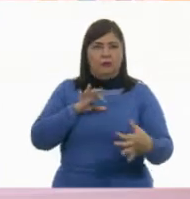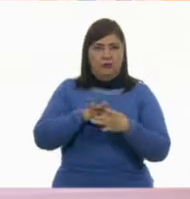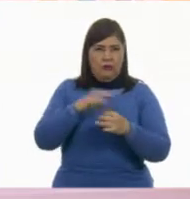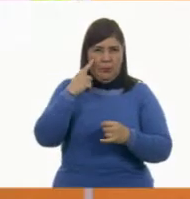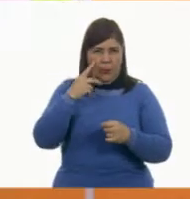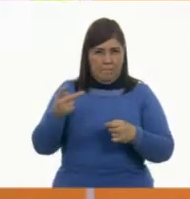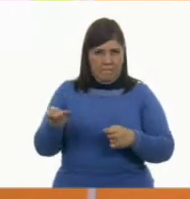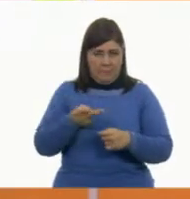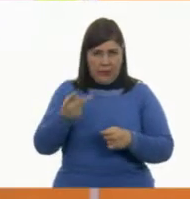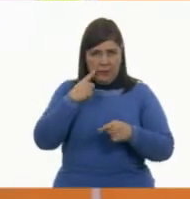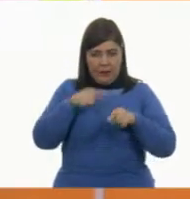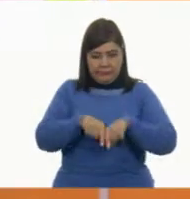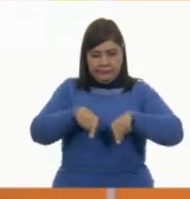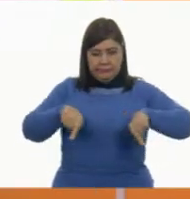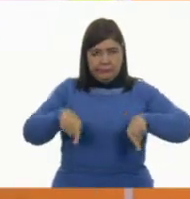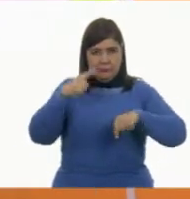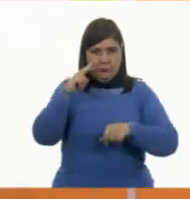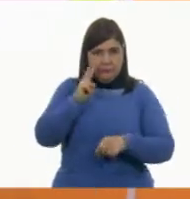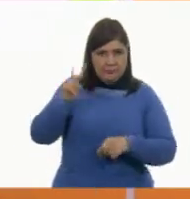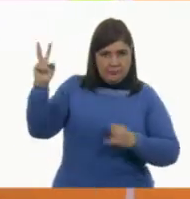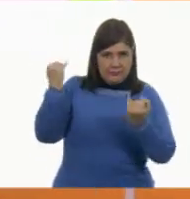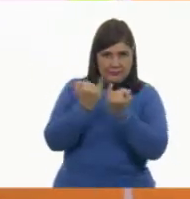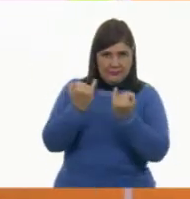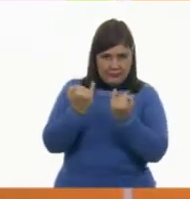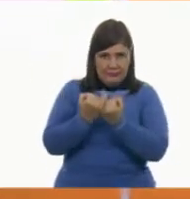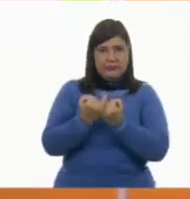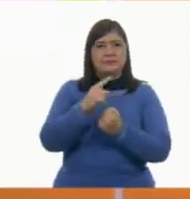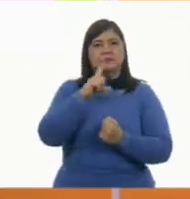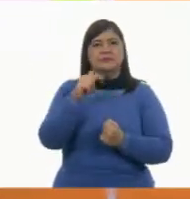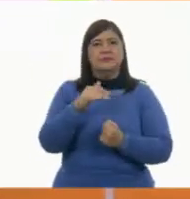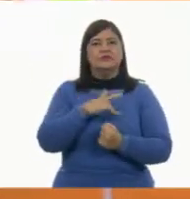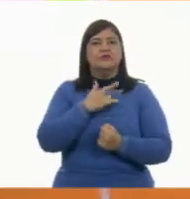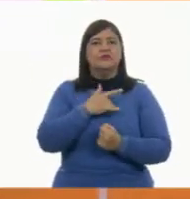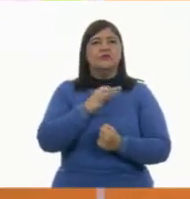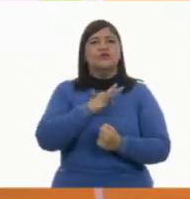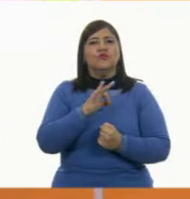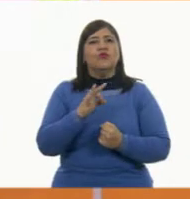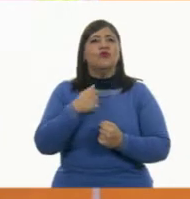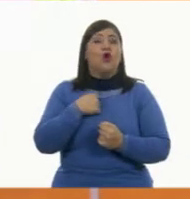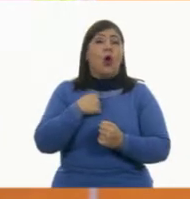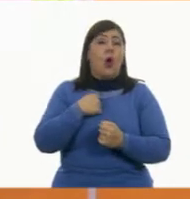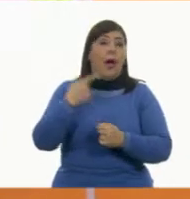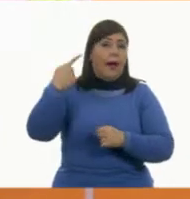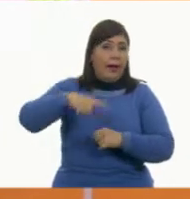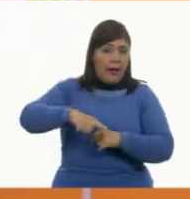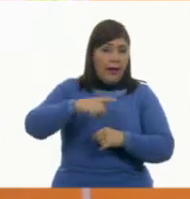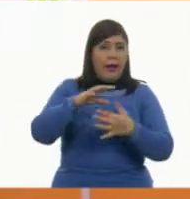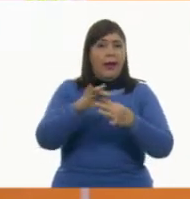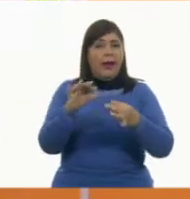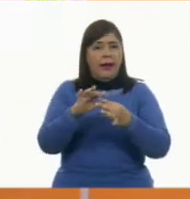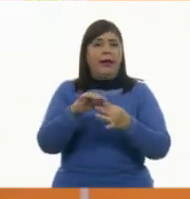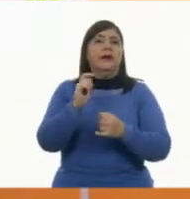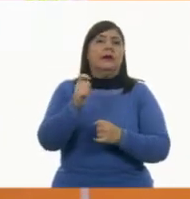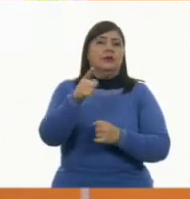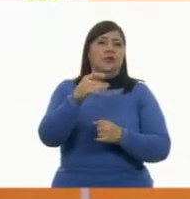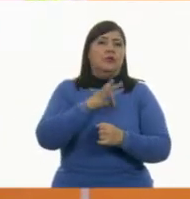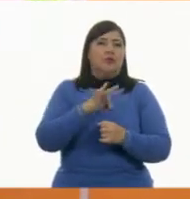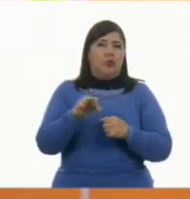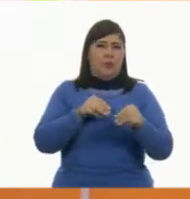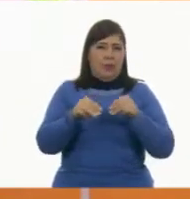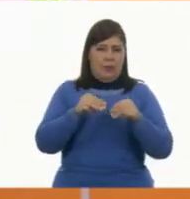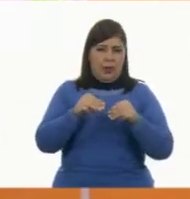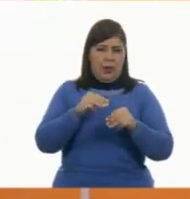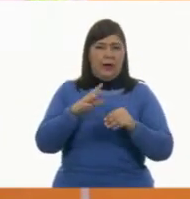a separar, a juntar, a separar y a juntar, dependiendo hacia donde yo les diga, y vamos moviendo también los